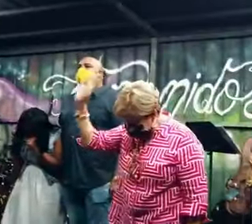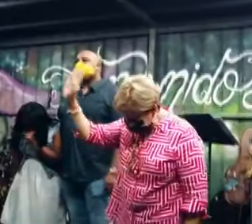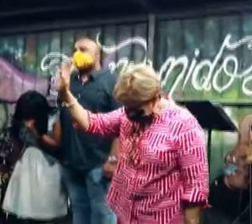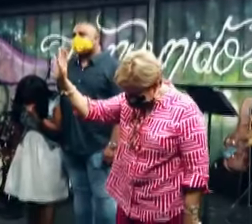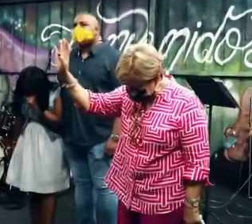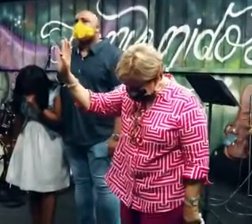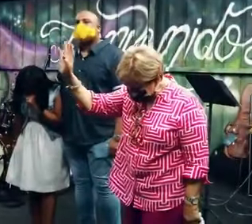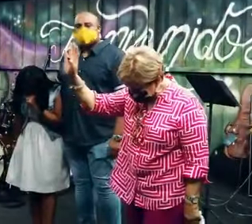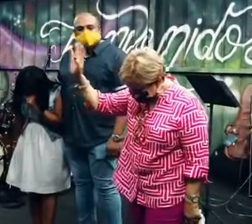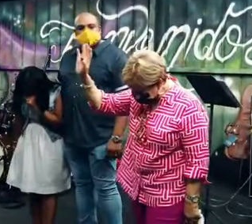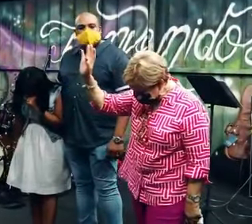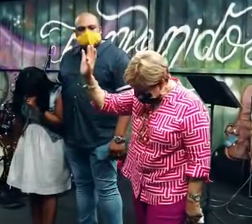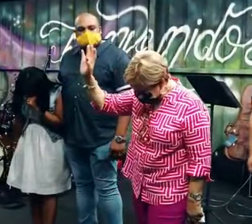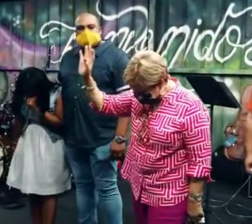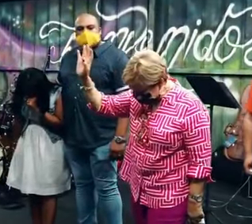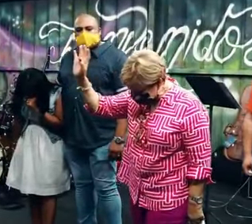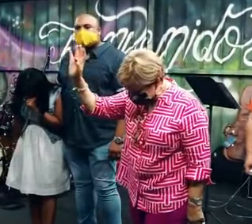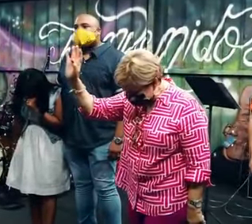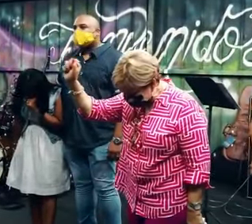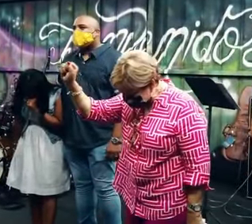Tú eres muro,